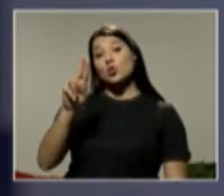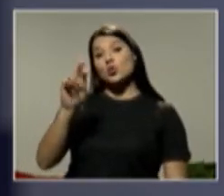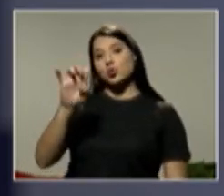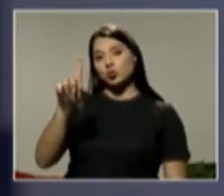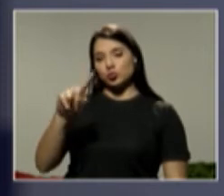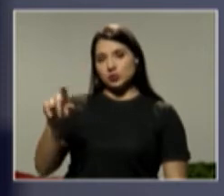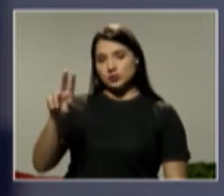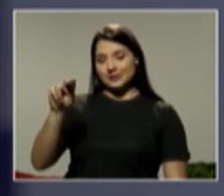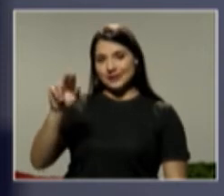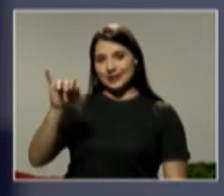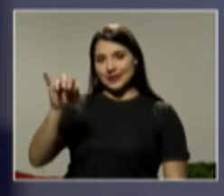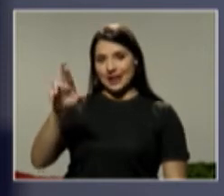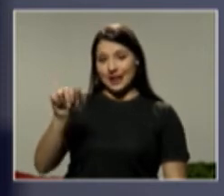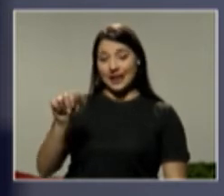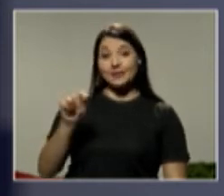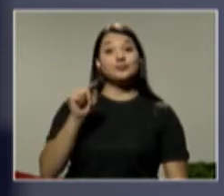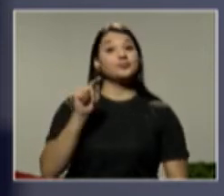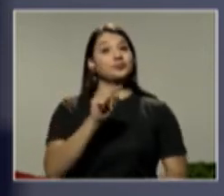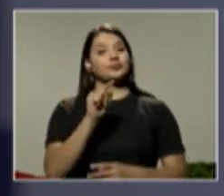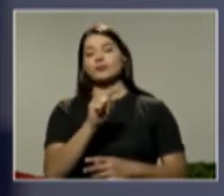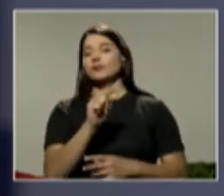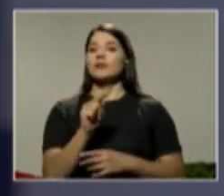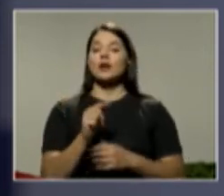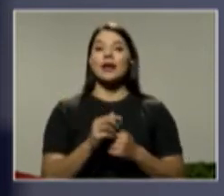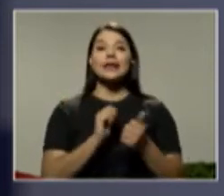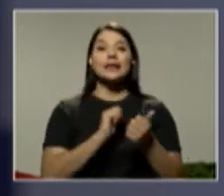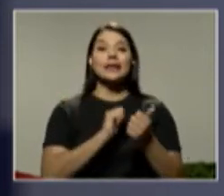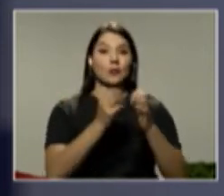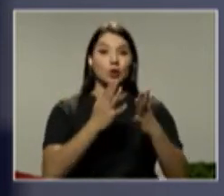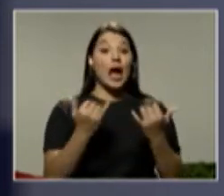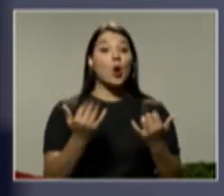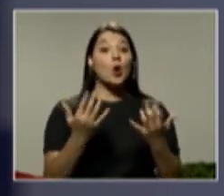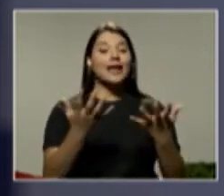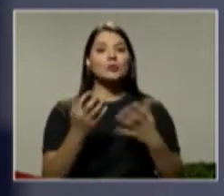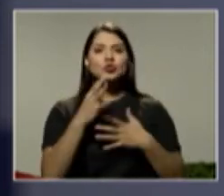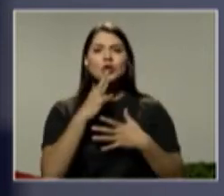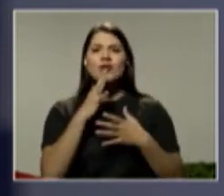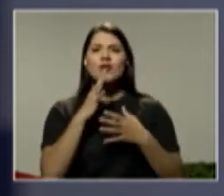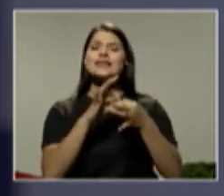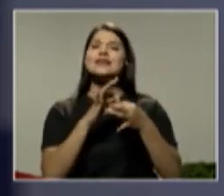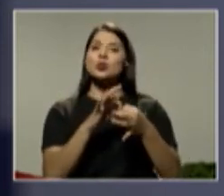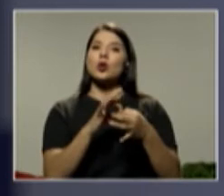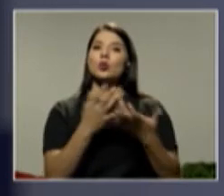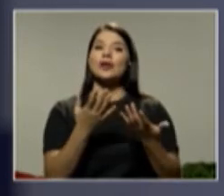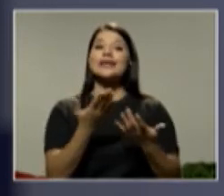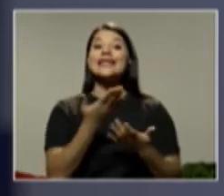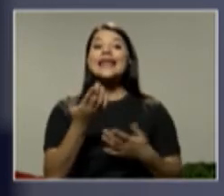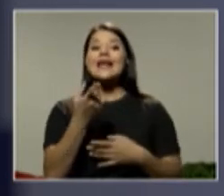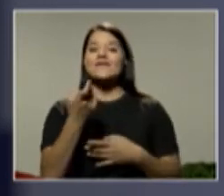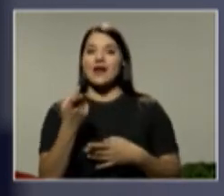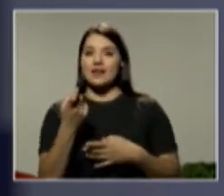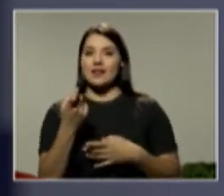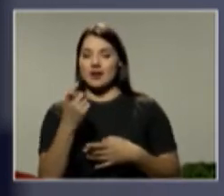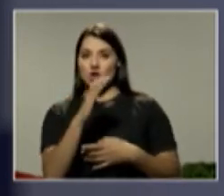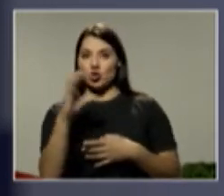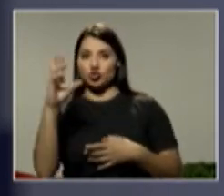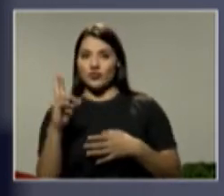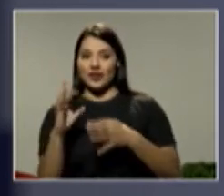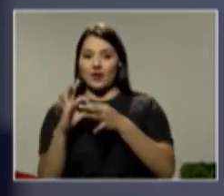y exatleta olímpico en Seúl 88. Vamos a conversar sobre la deuda de Costa Rica con el deporte,